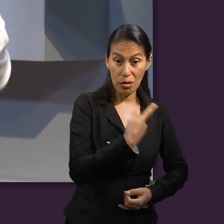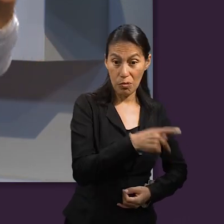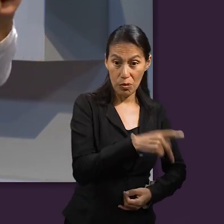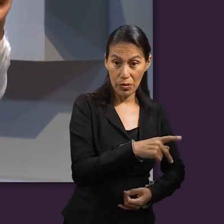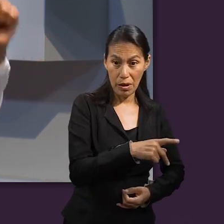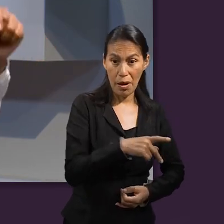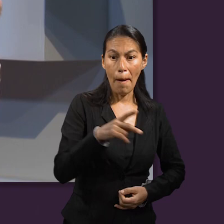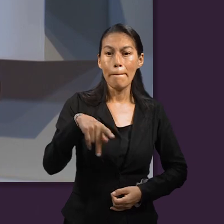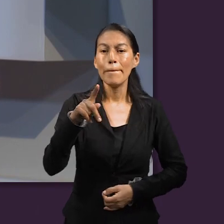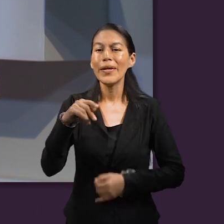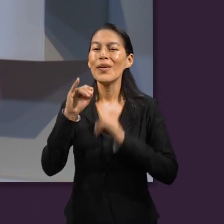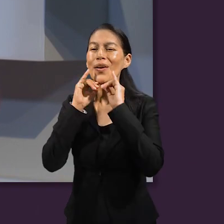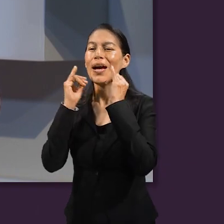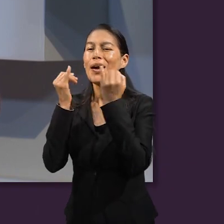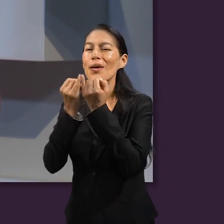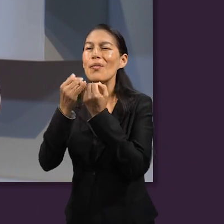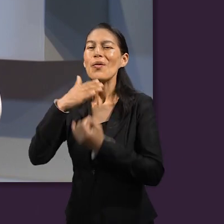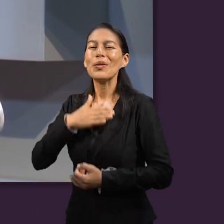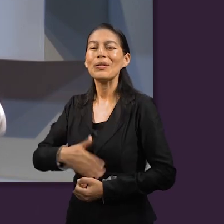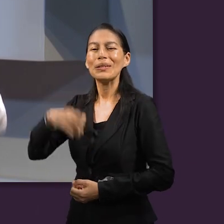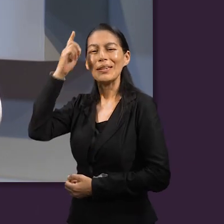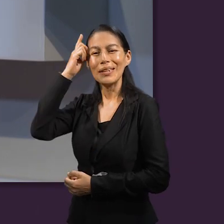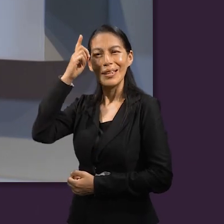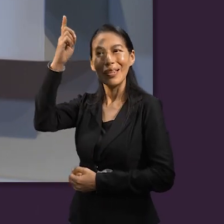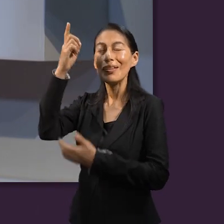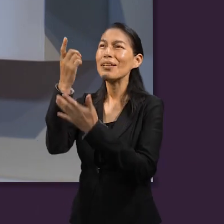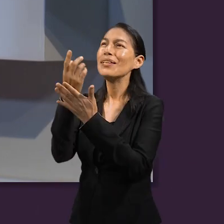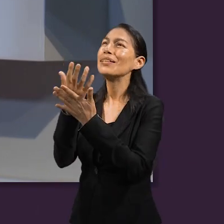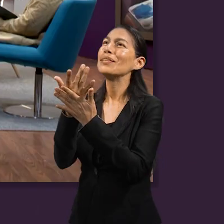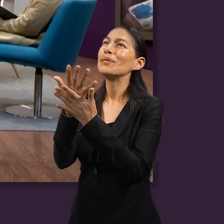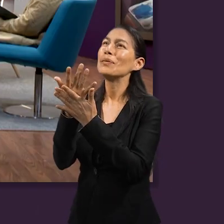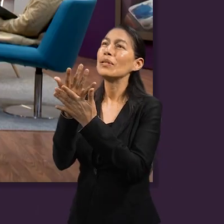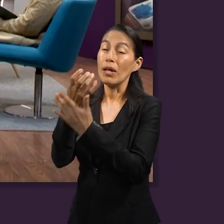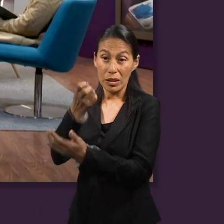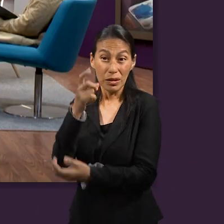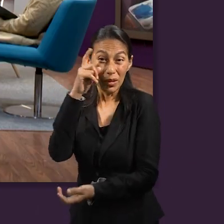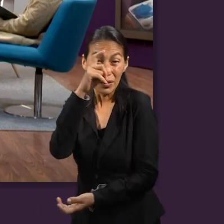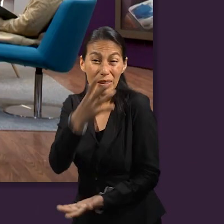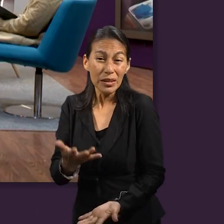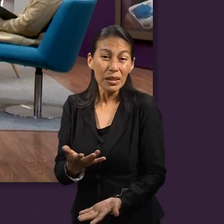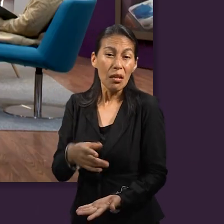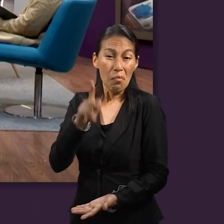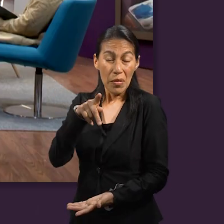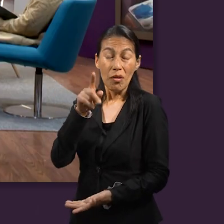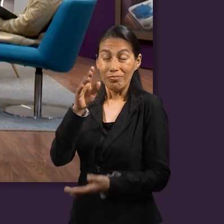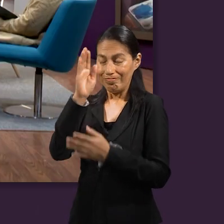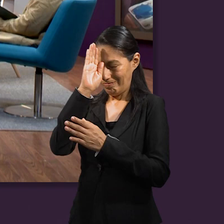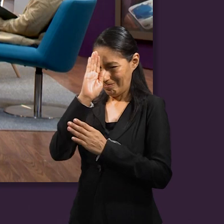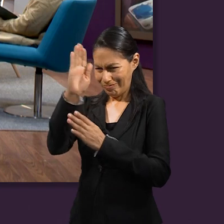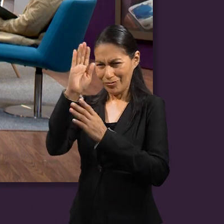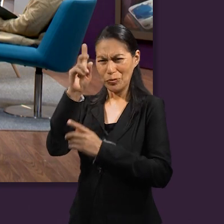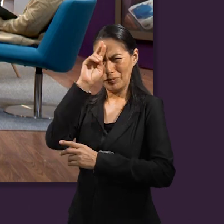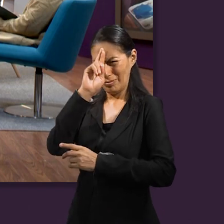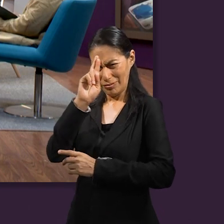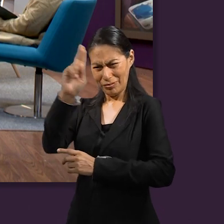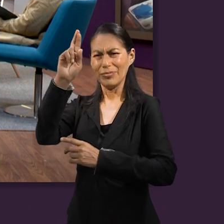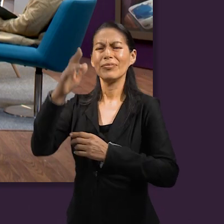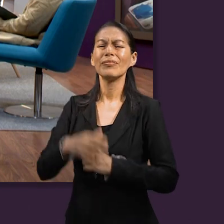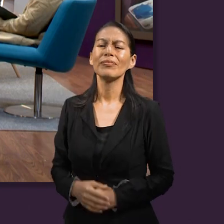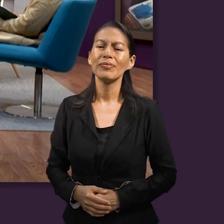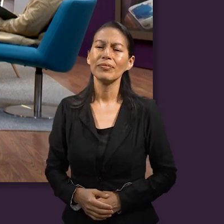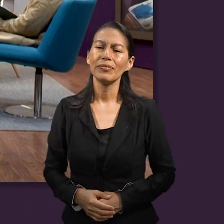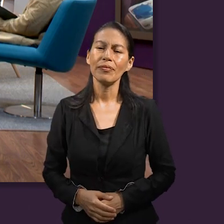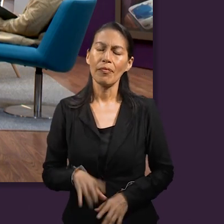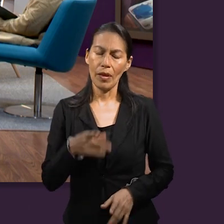por su propia cuenta pero jacob esperó la justicia de dios y yo creo que es algo muy complicado de hacer y algo